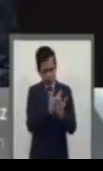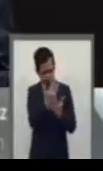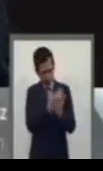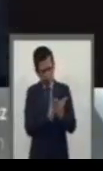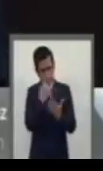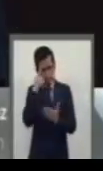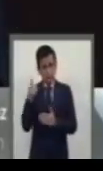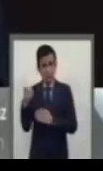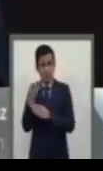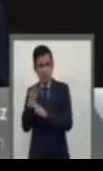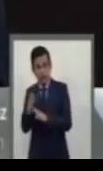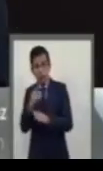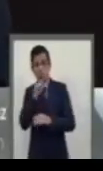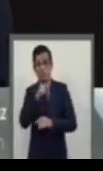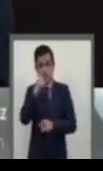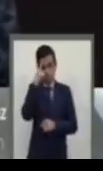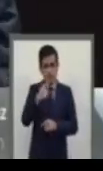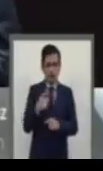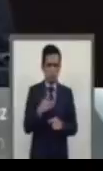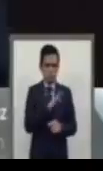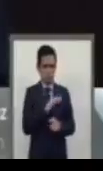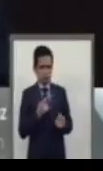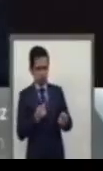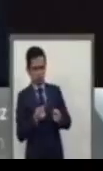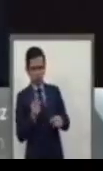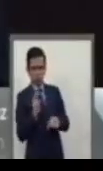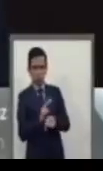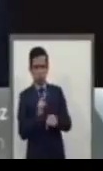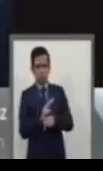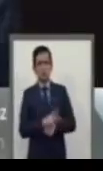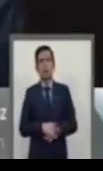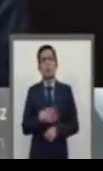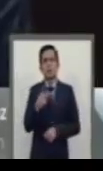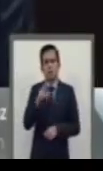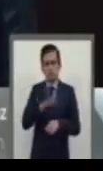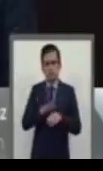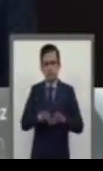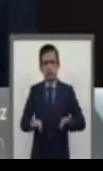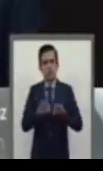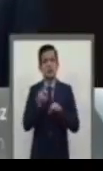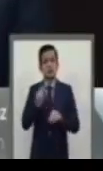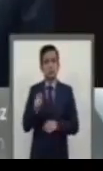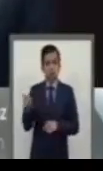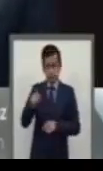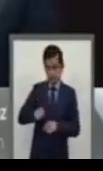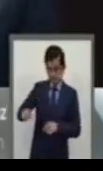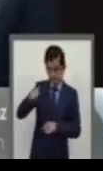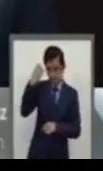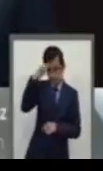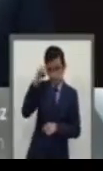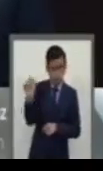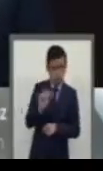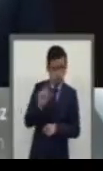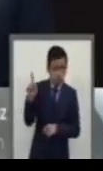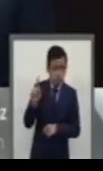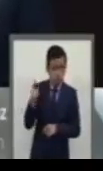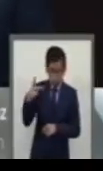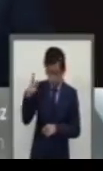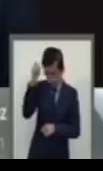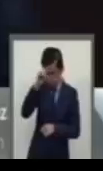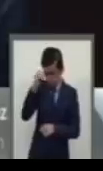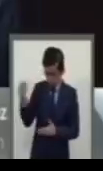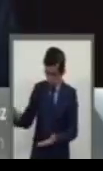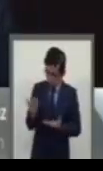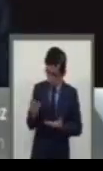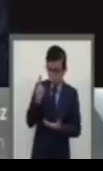financieros como en las regulaciones de inversión. Pero será importante escuchar la opinión de expertos y las políticas que tendrá que exponer